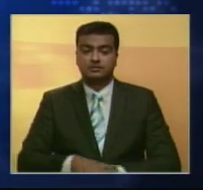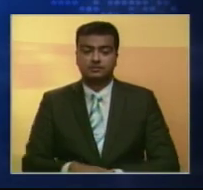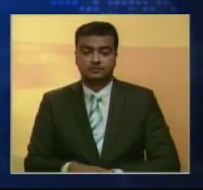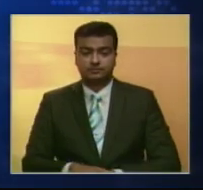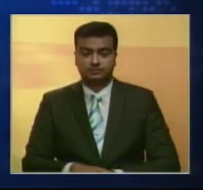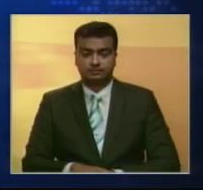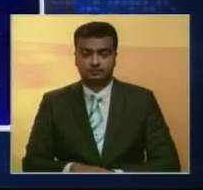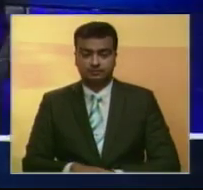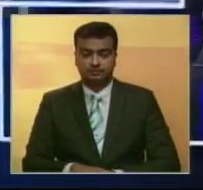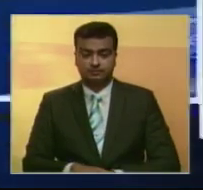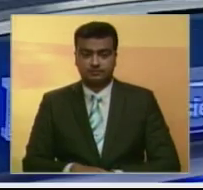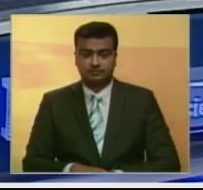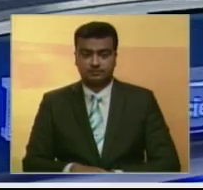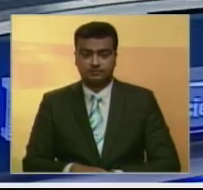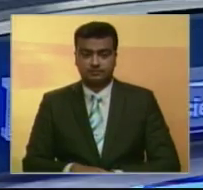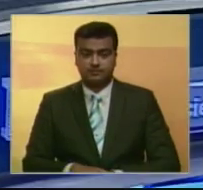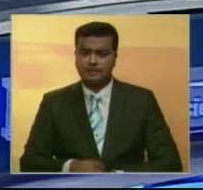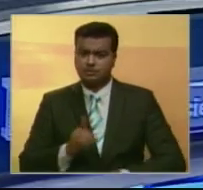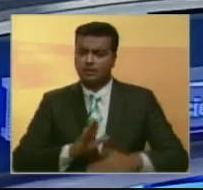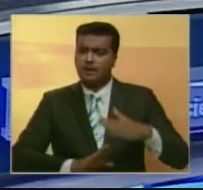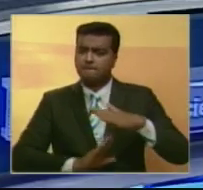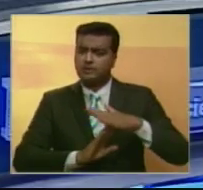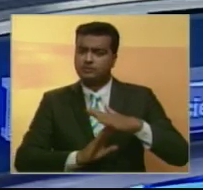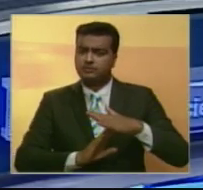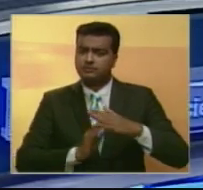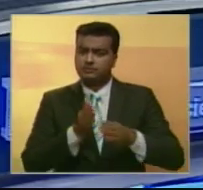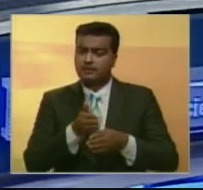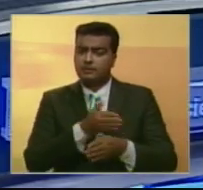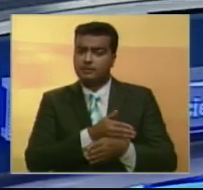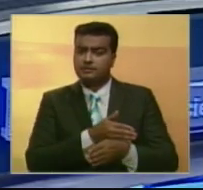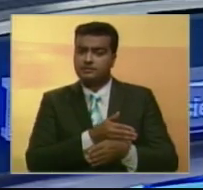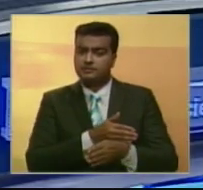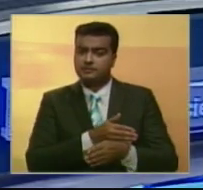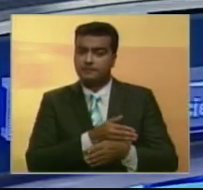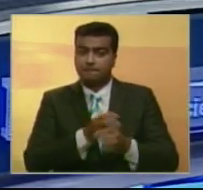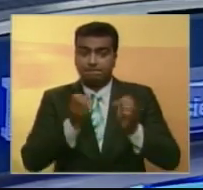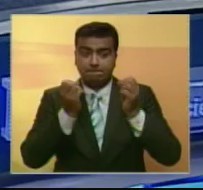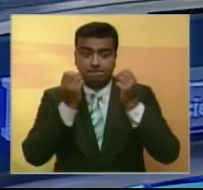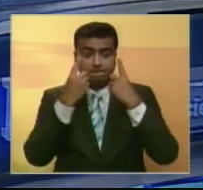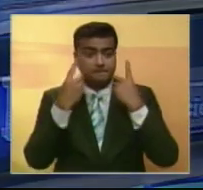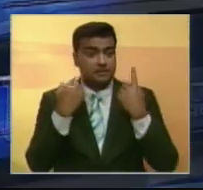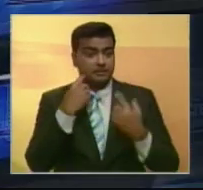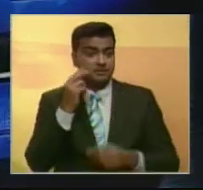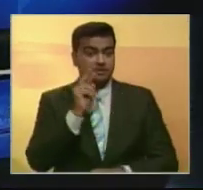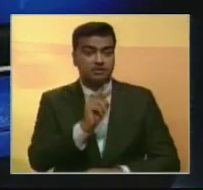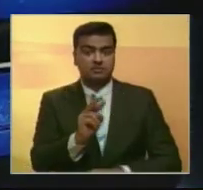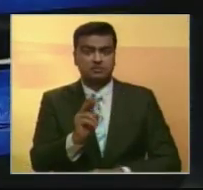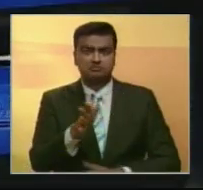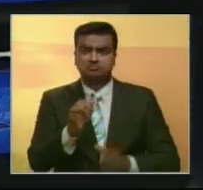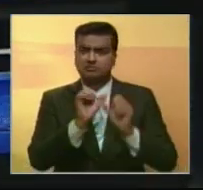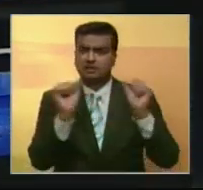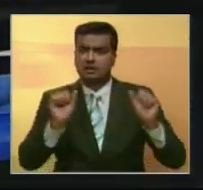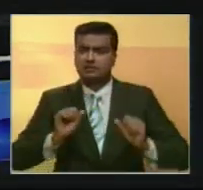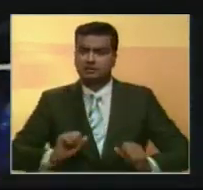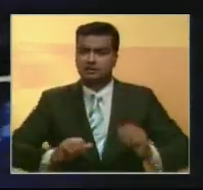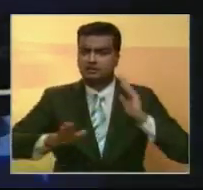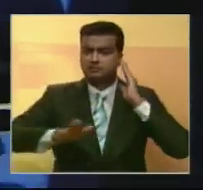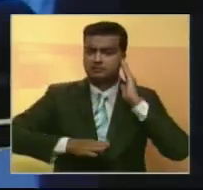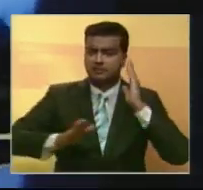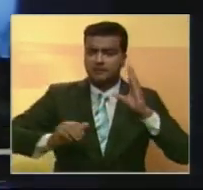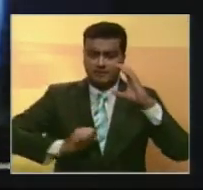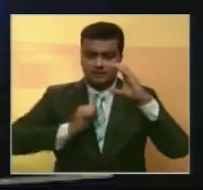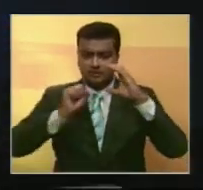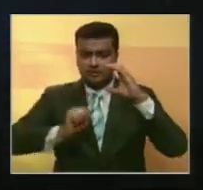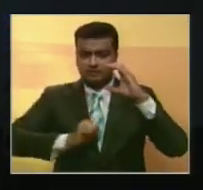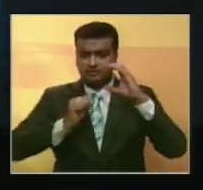compañía. Bueno, es momento de hacer una breve pausa y al regreso, primicia. Veremos qué artista urbano estrena